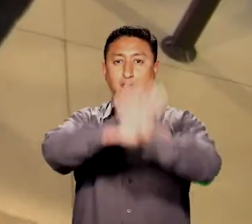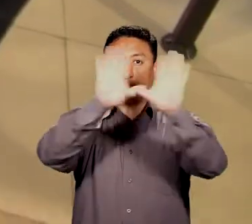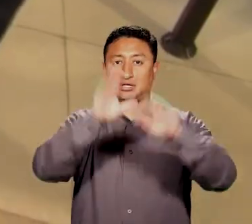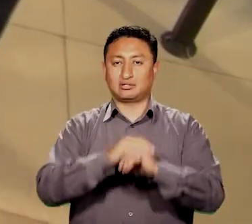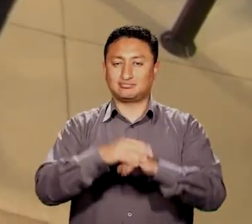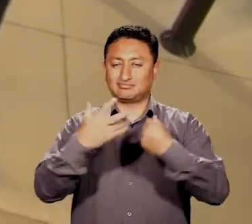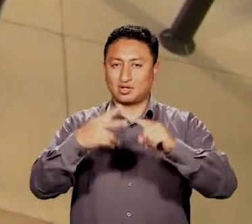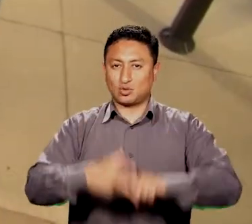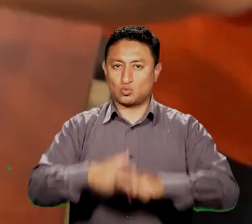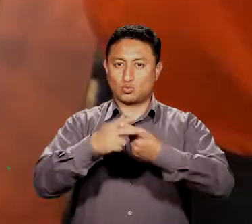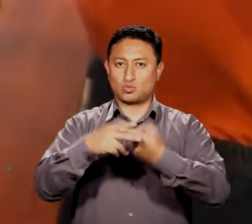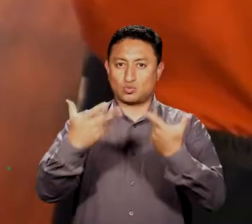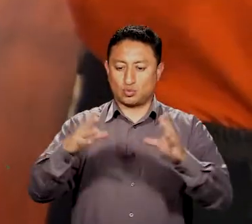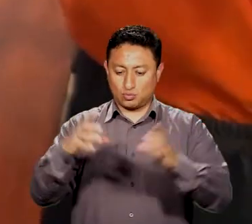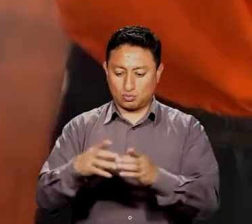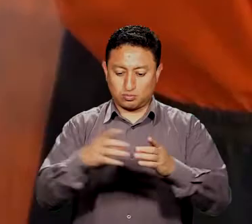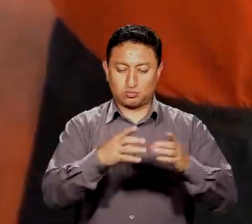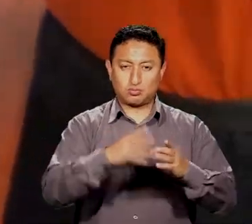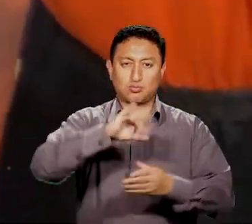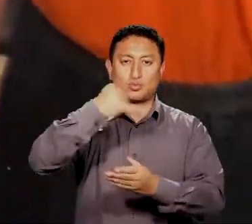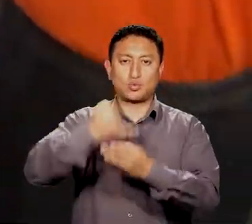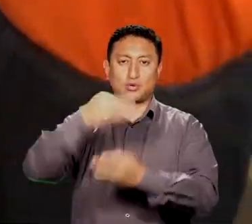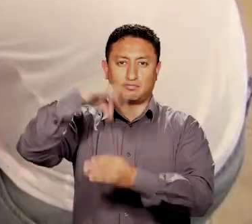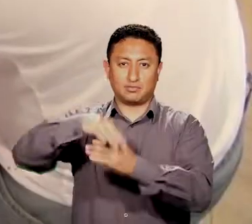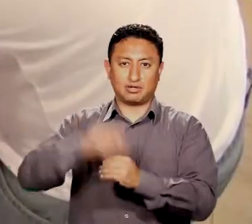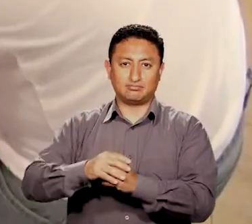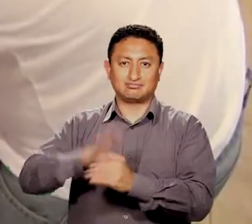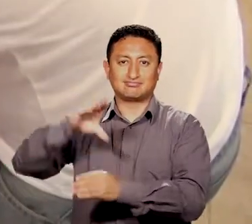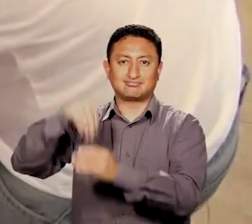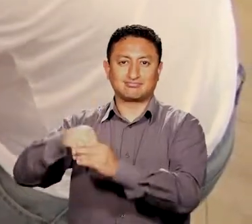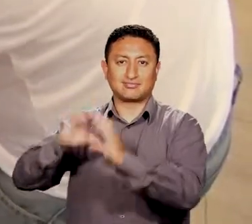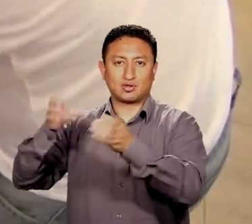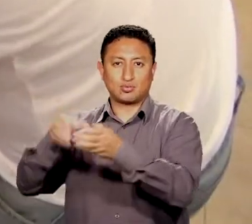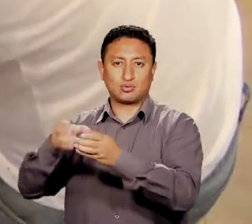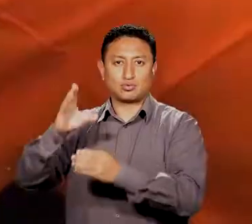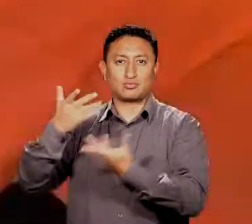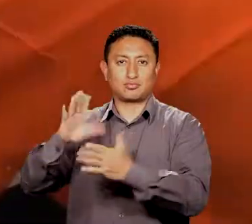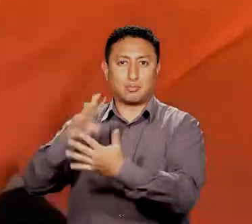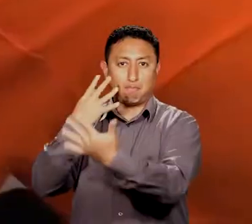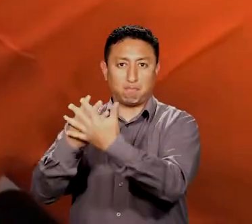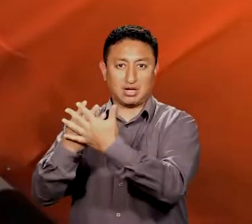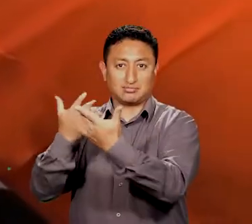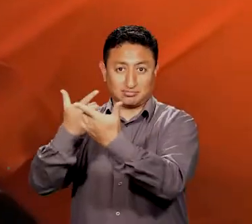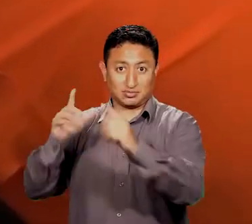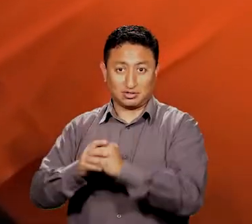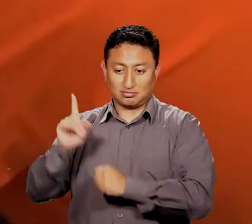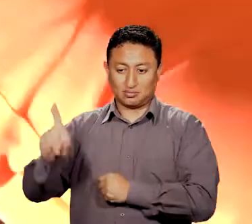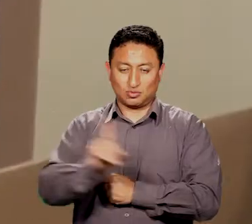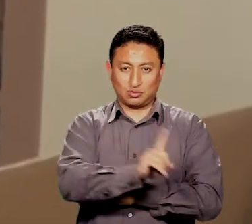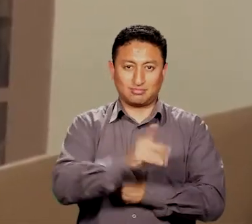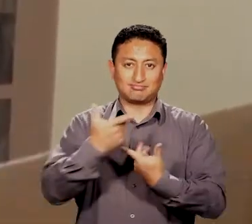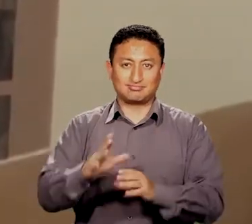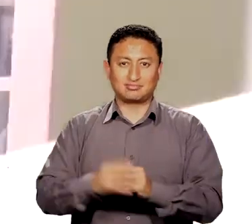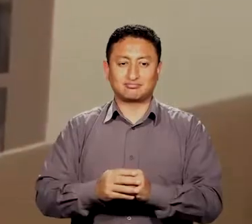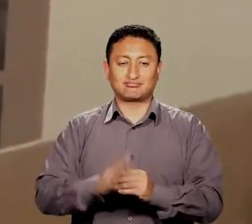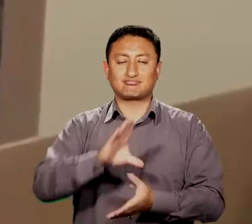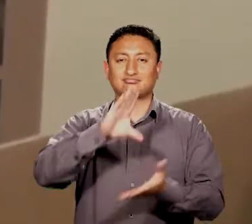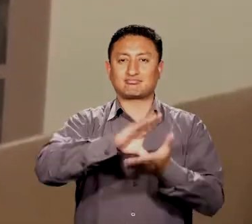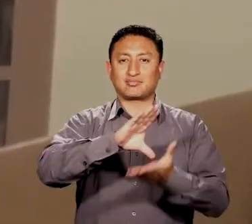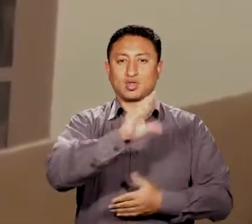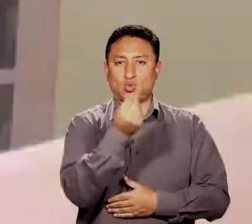mañana se conformaron las juntas receptoras del voto al interior de cada centro de privación de la libertad y de los centros de